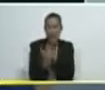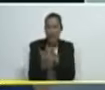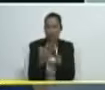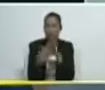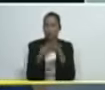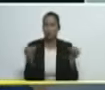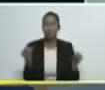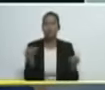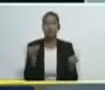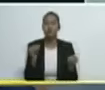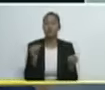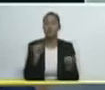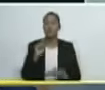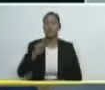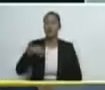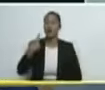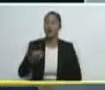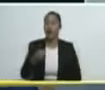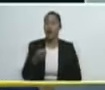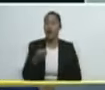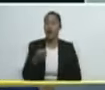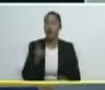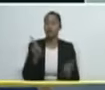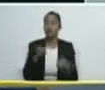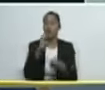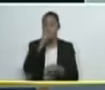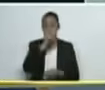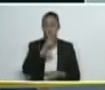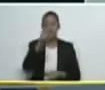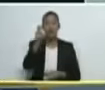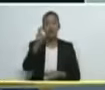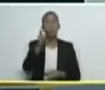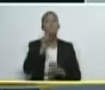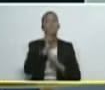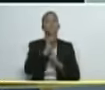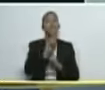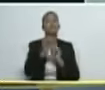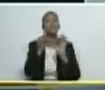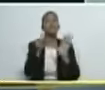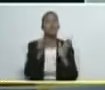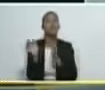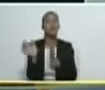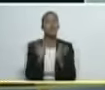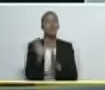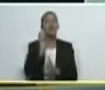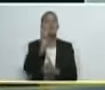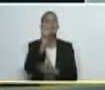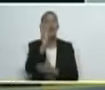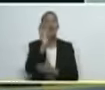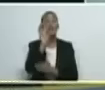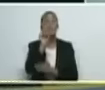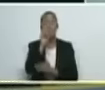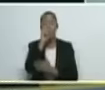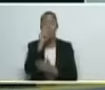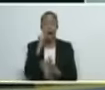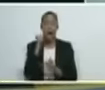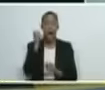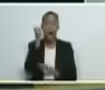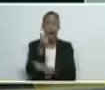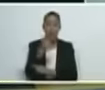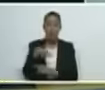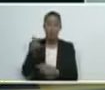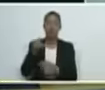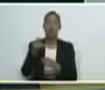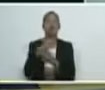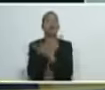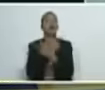Mañana se cumplen 26 de marzo, 30 años que recibimos a Chávez libre en las